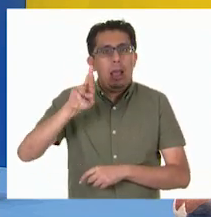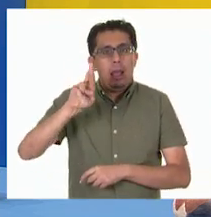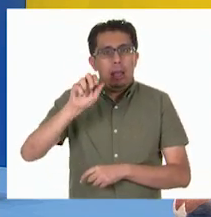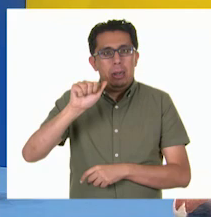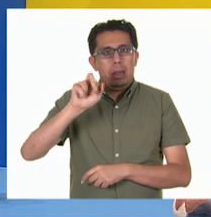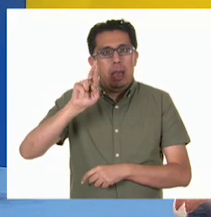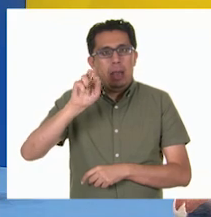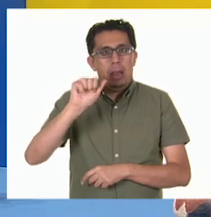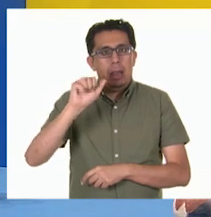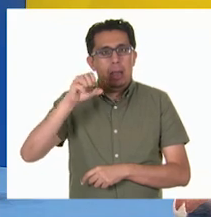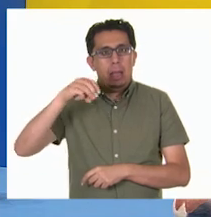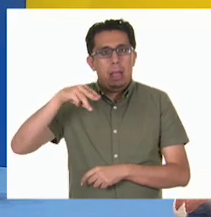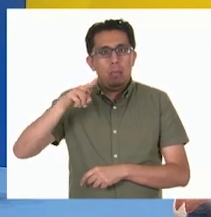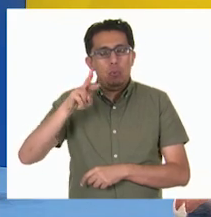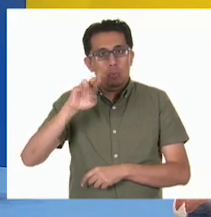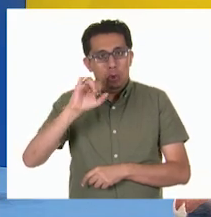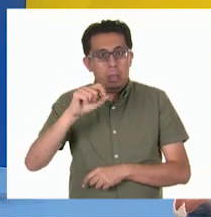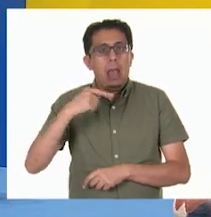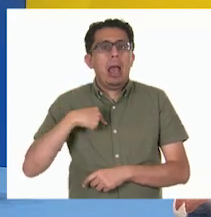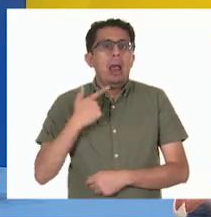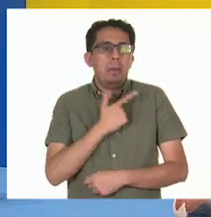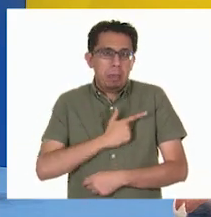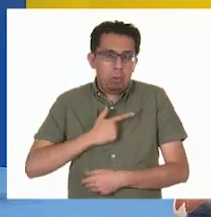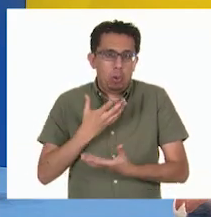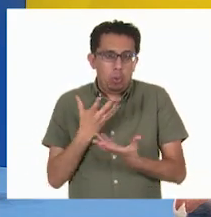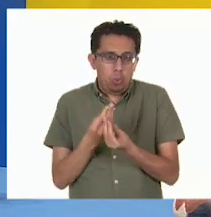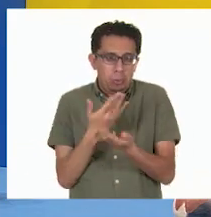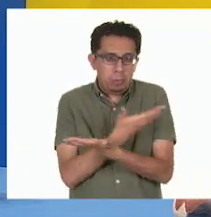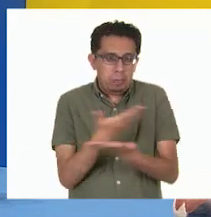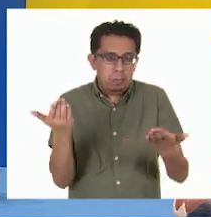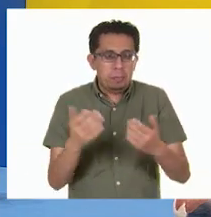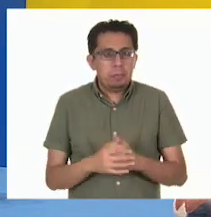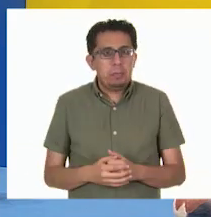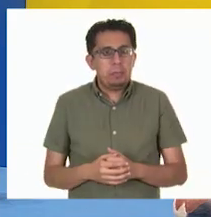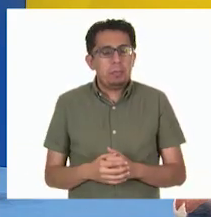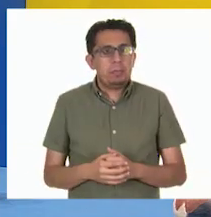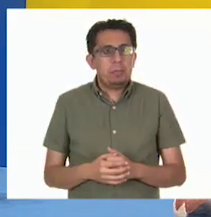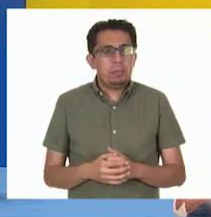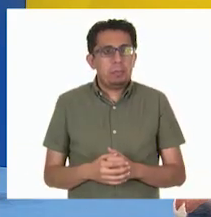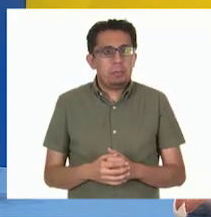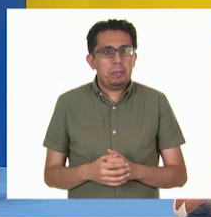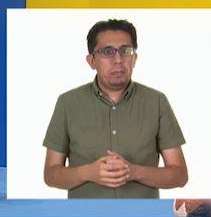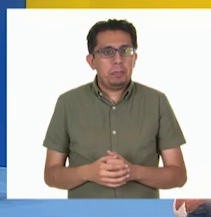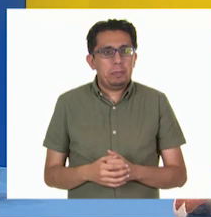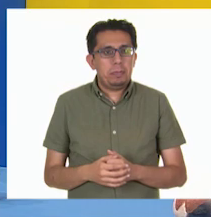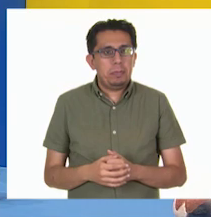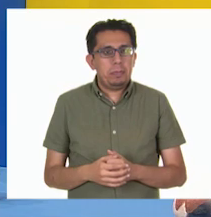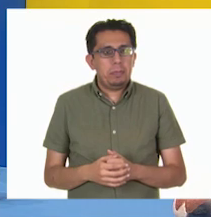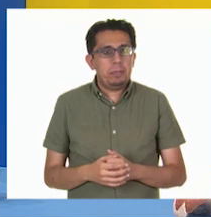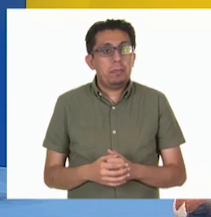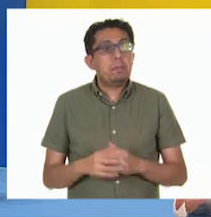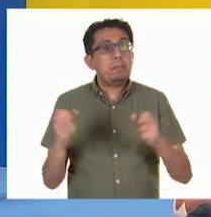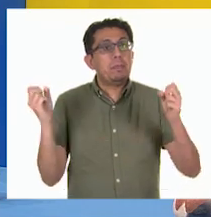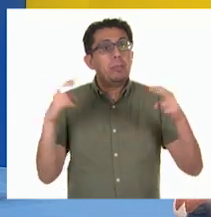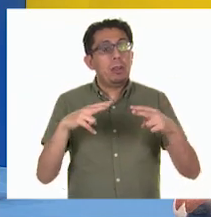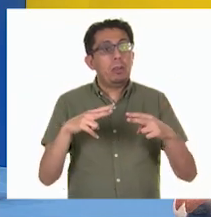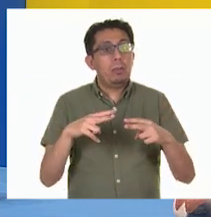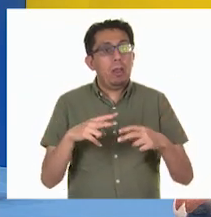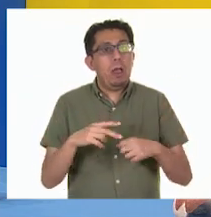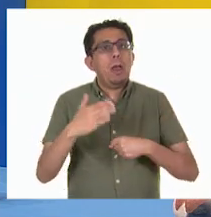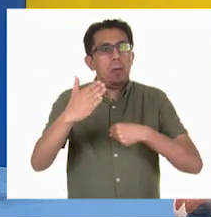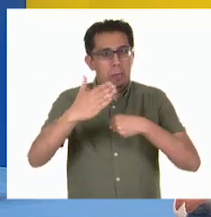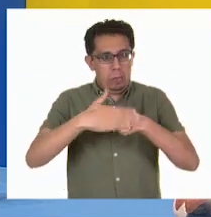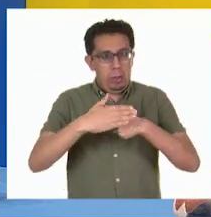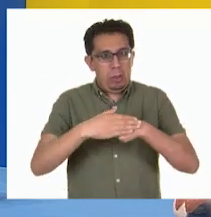un gusto estar con ustedes. Hue canírica, azari emyua. Nos vemos en una